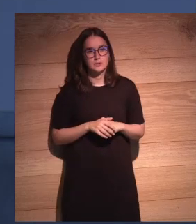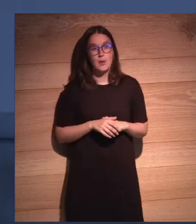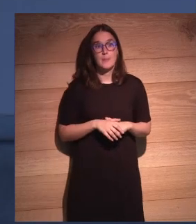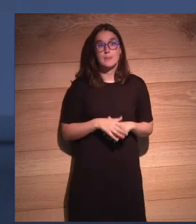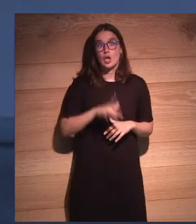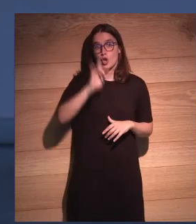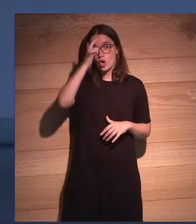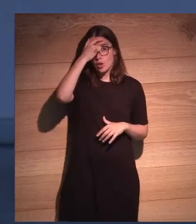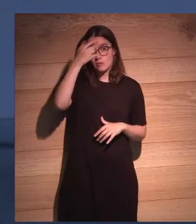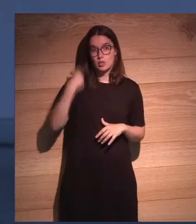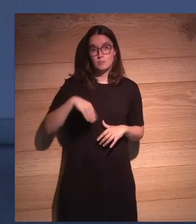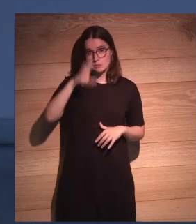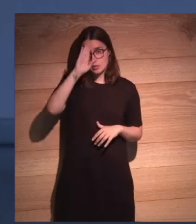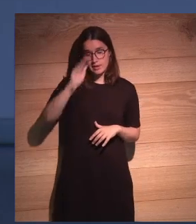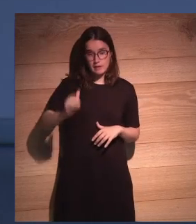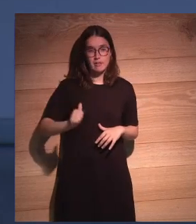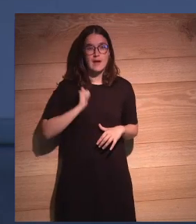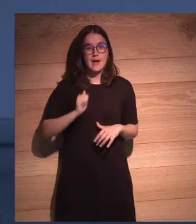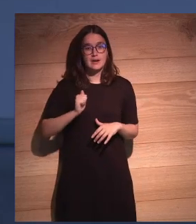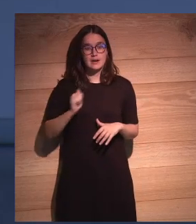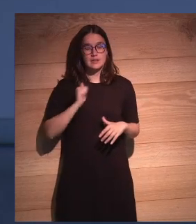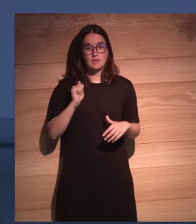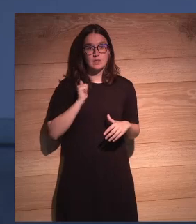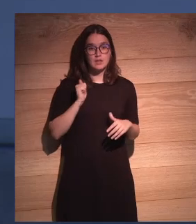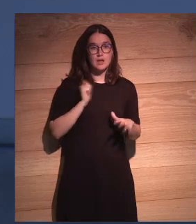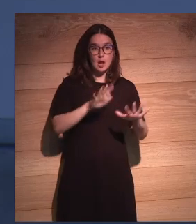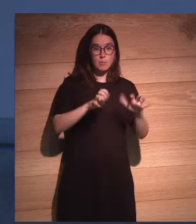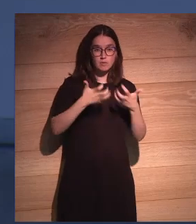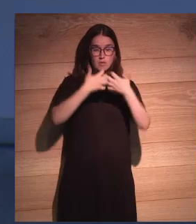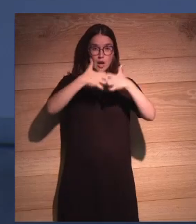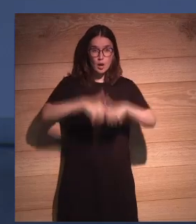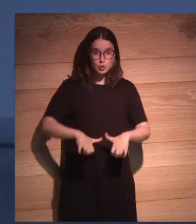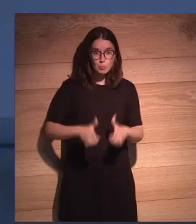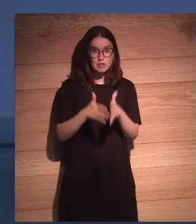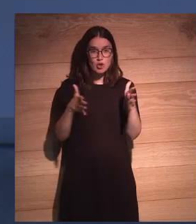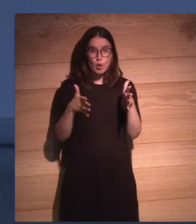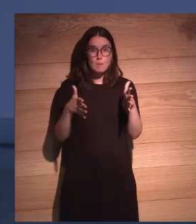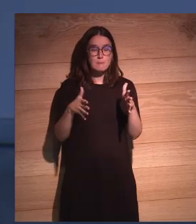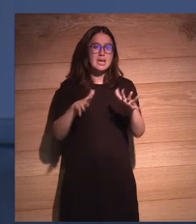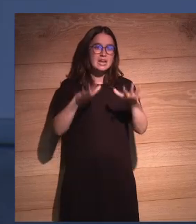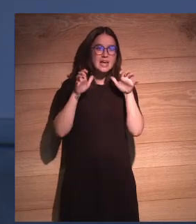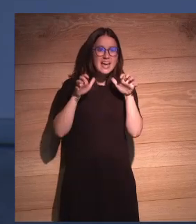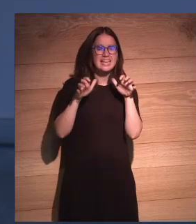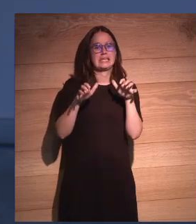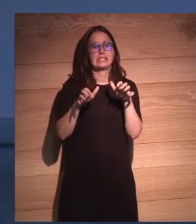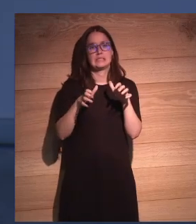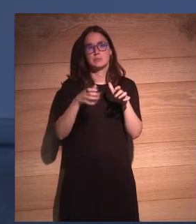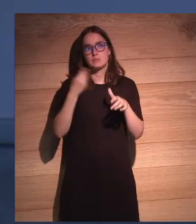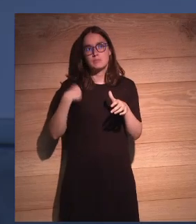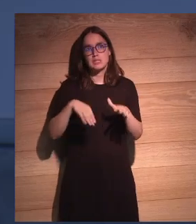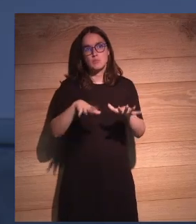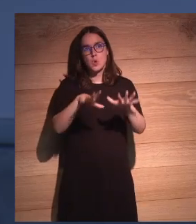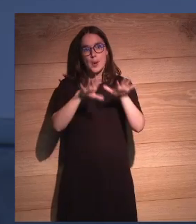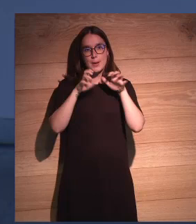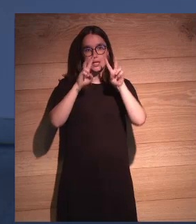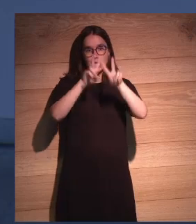Conceptos como inteligencia artificial, Machine Learning, Deep Learning, Data Mining, minería de datos, como el Learning